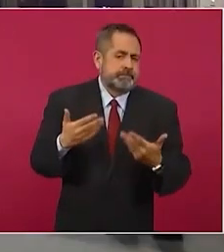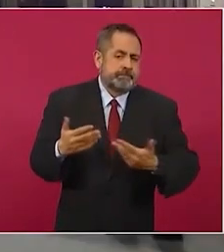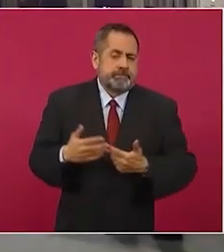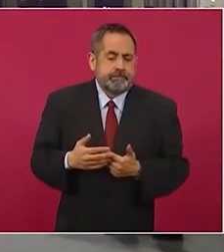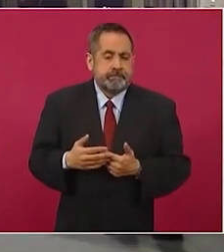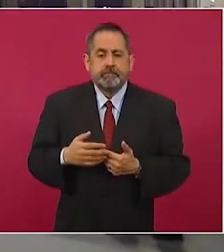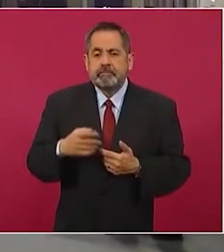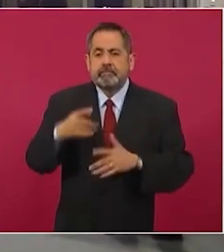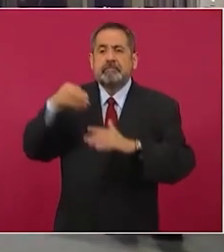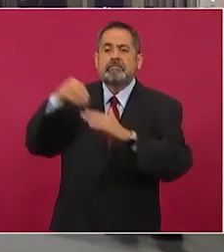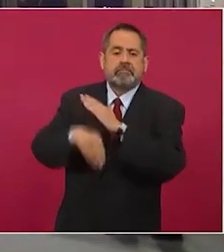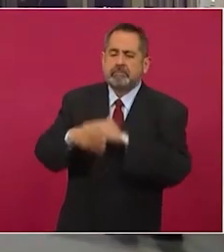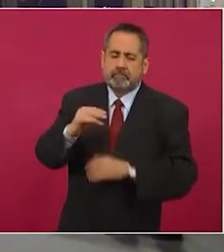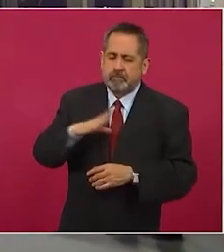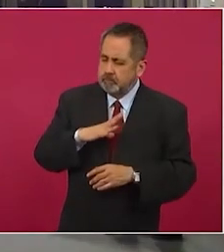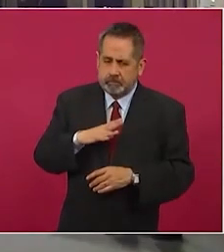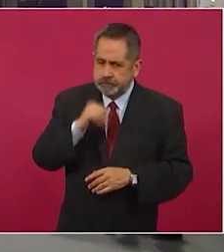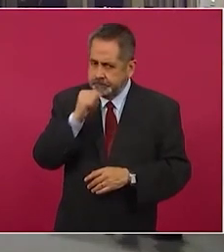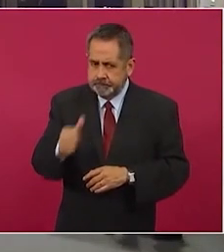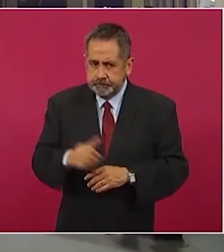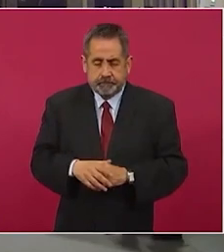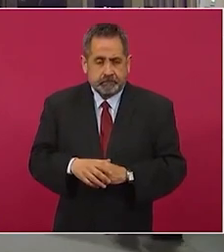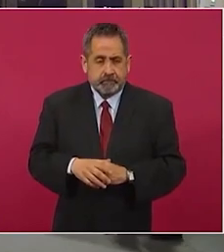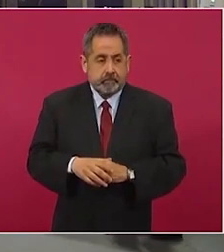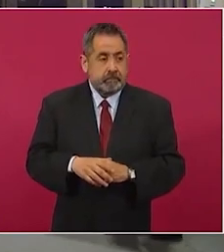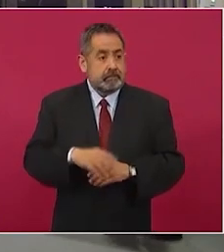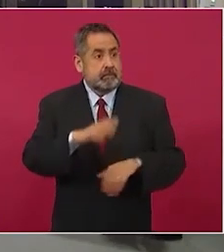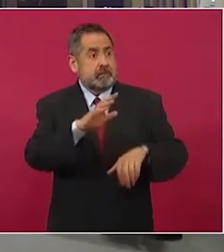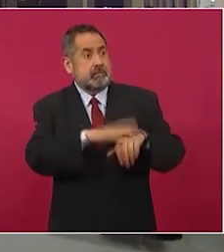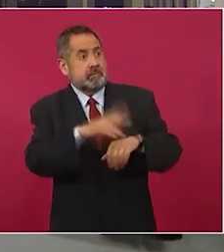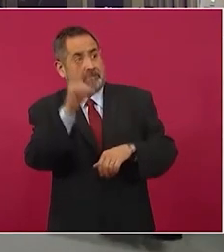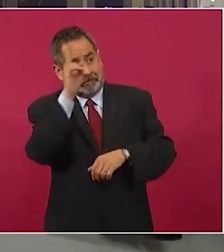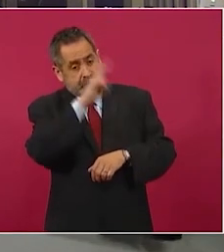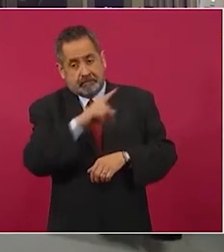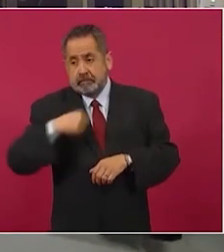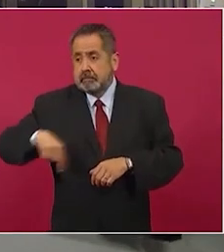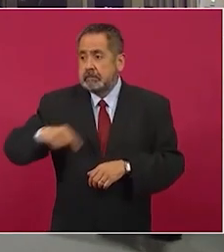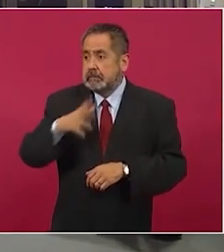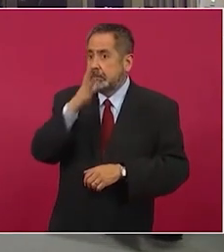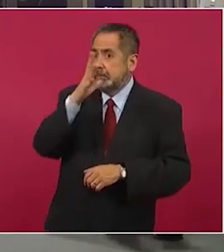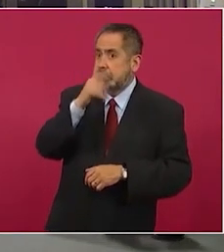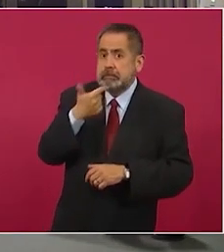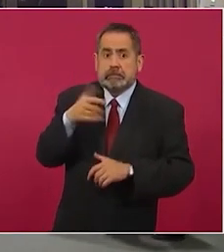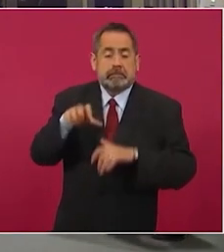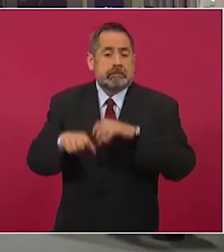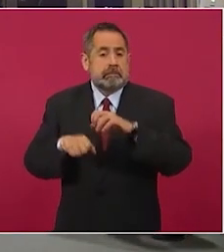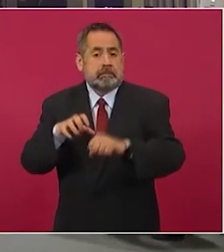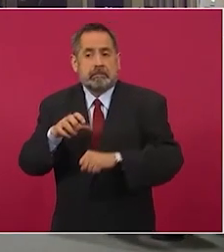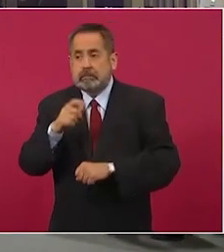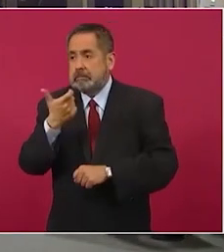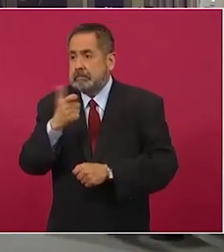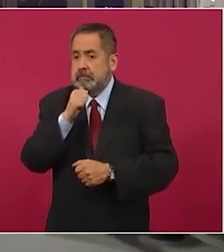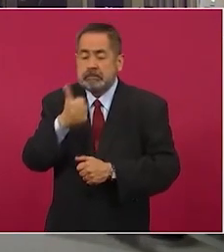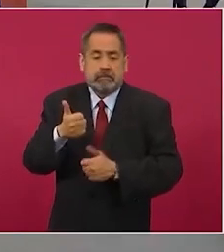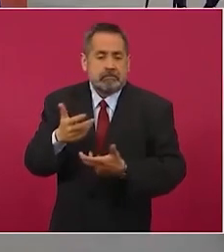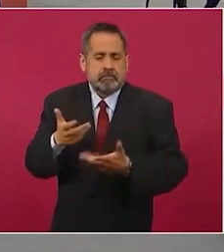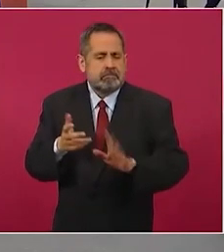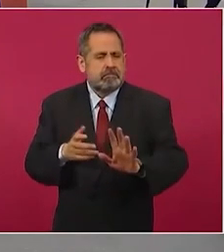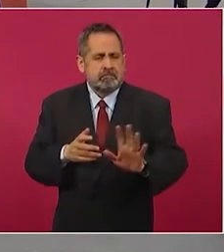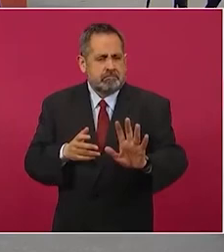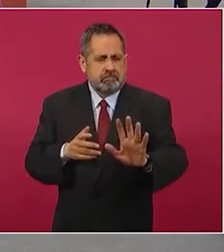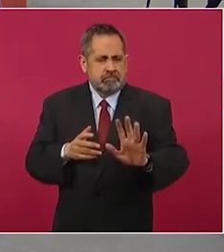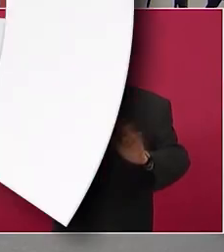haya deterioro. No se ha comido la carestía el incremento al salario mínimo.